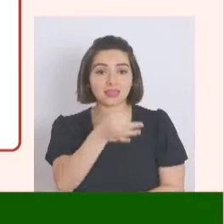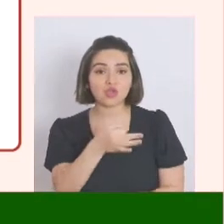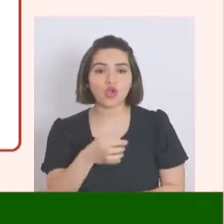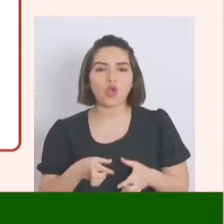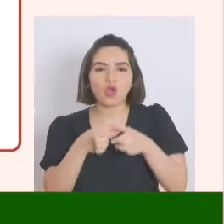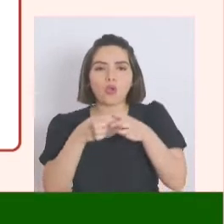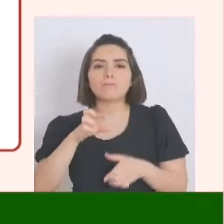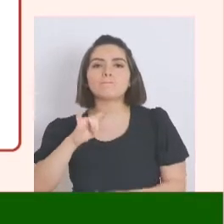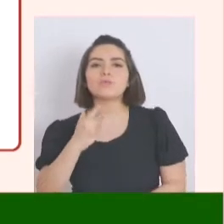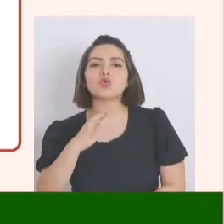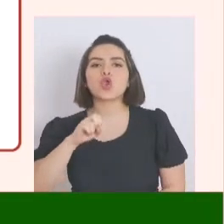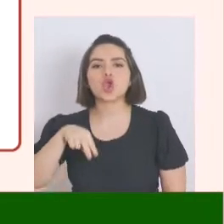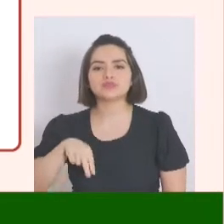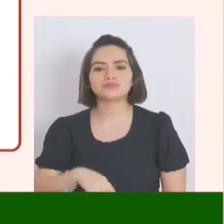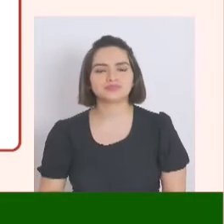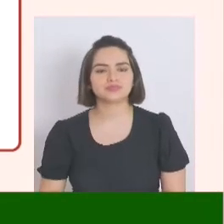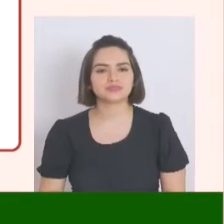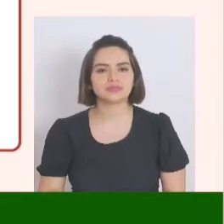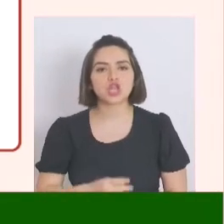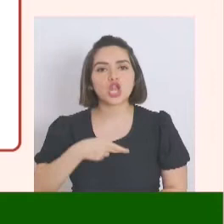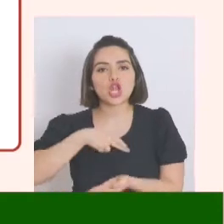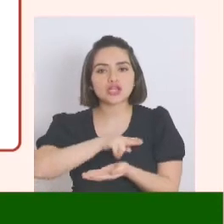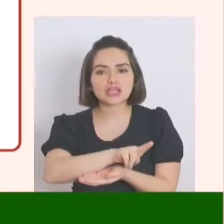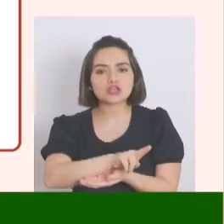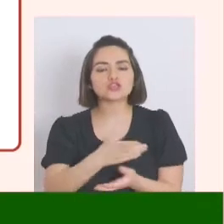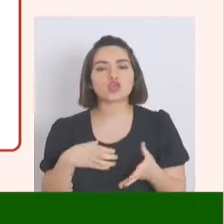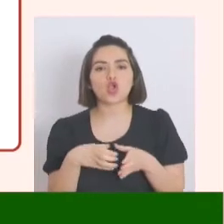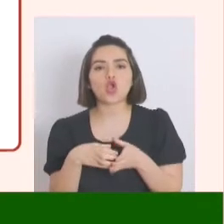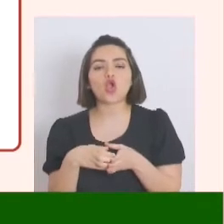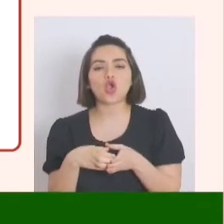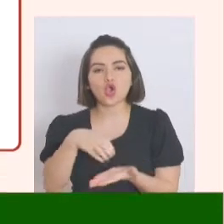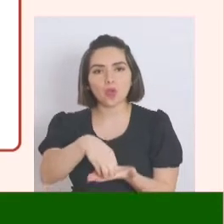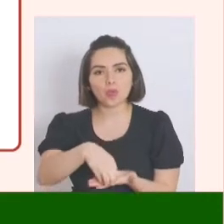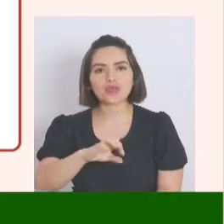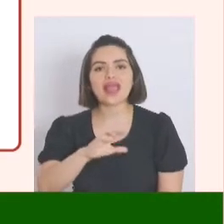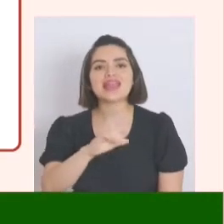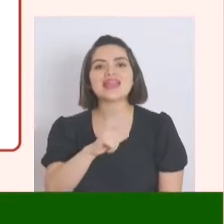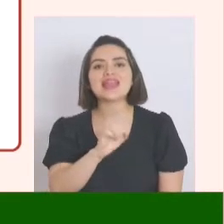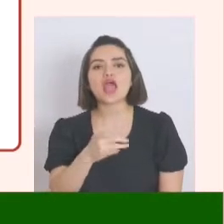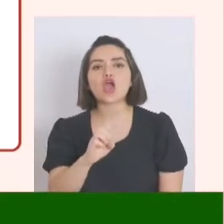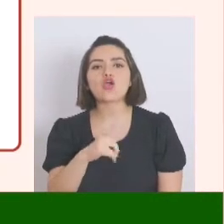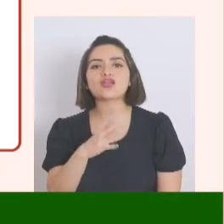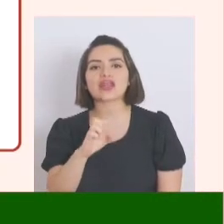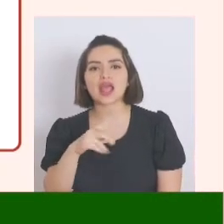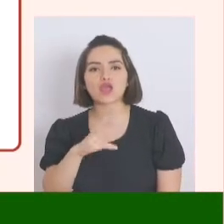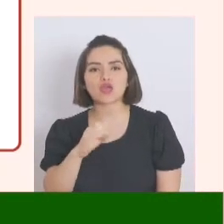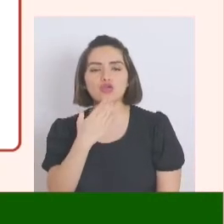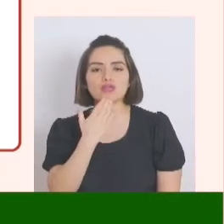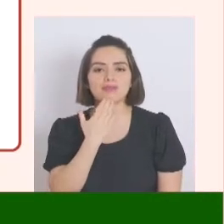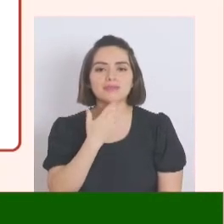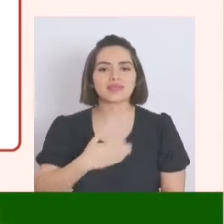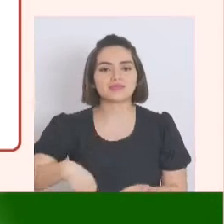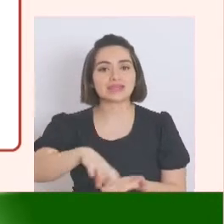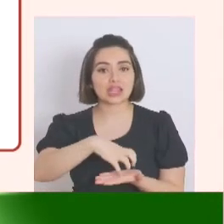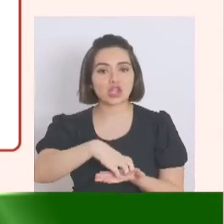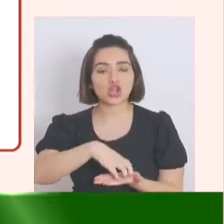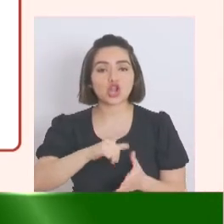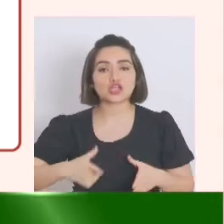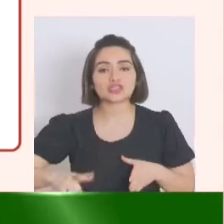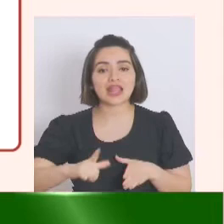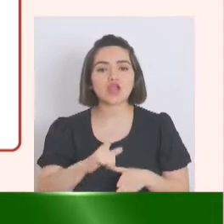Pucón. En la región de Los Ríos, la comuna de Lago Ranco. y en la región de Los Lagos, las comunas